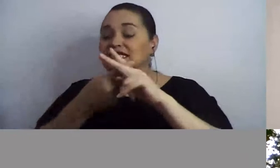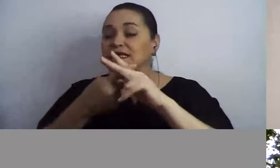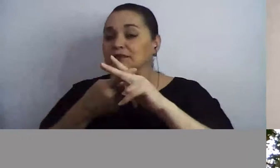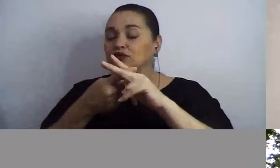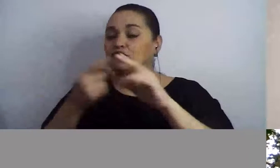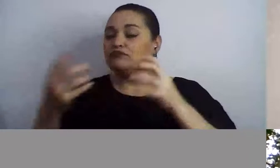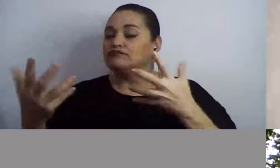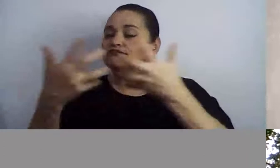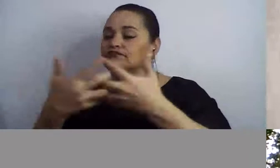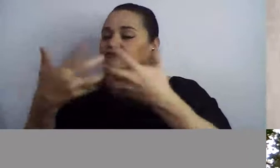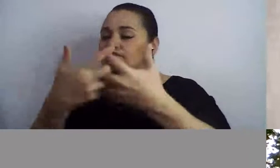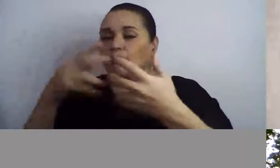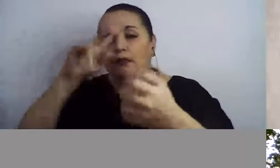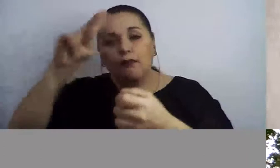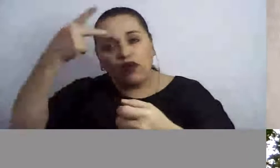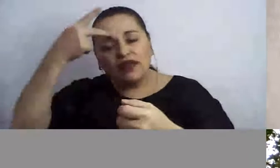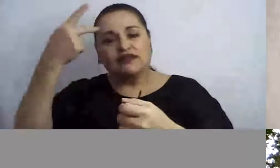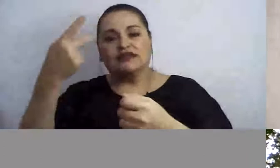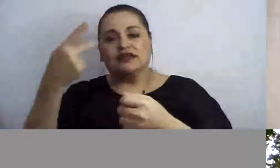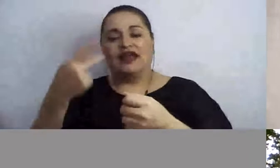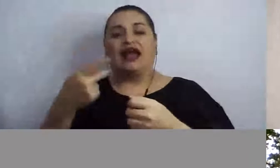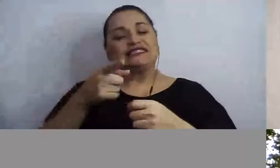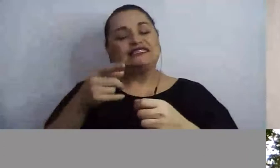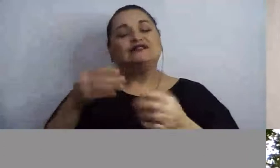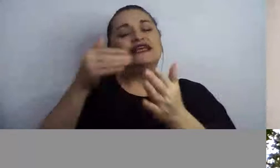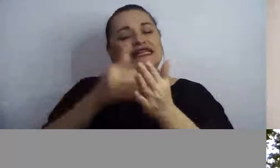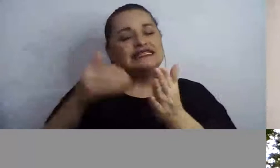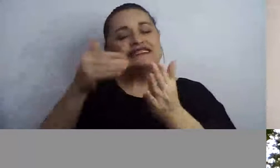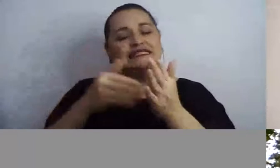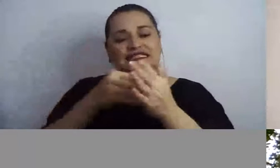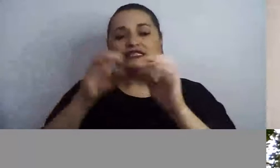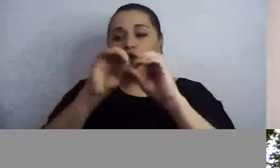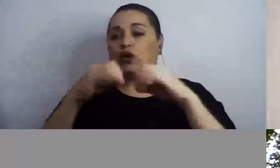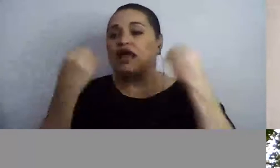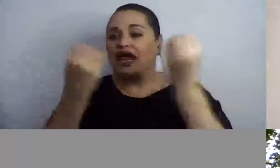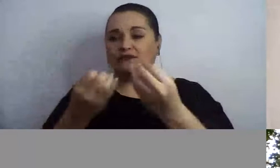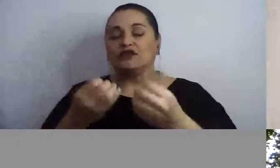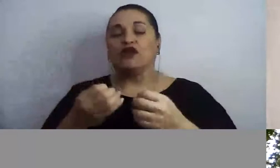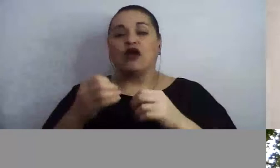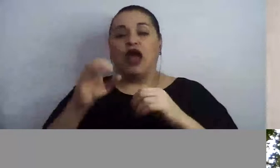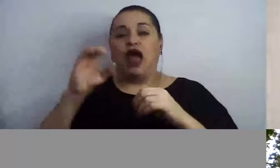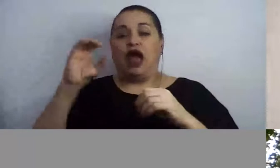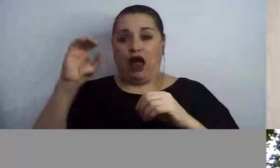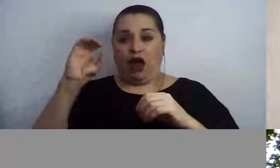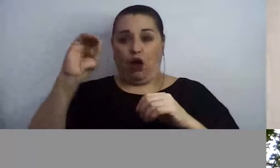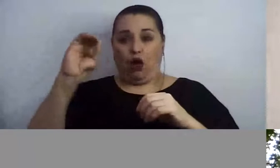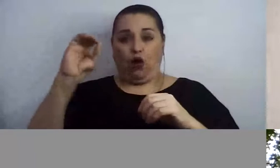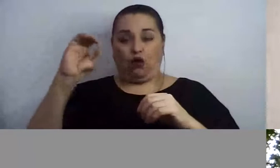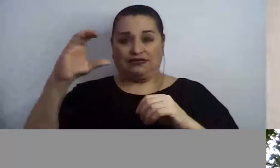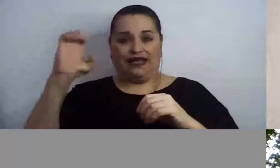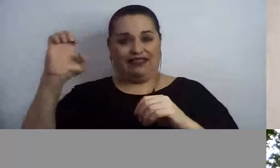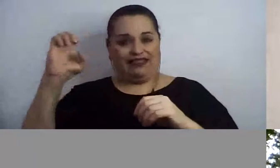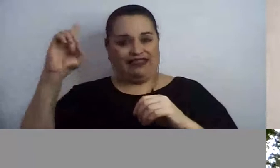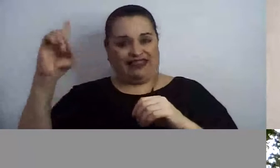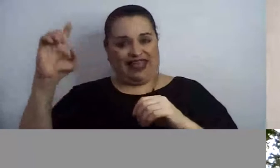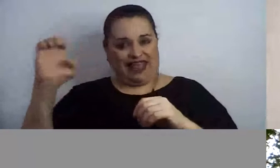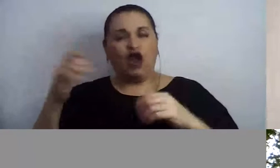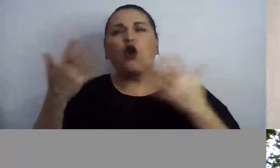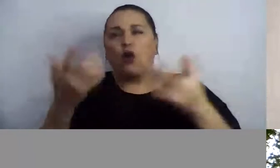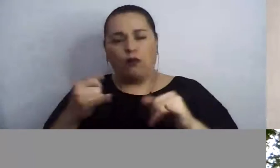política que es un aspecto sobre el cual han insistido organismos como la OCDE entonces es decir cómo hacemos para que las